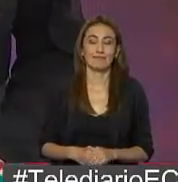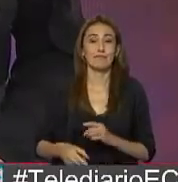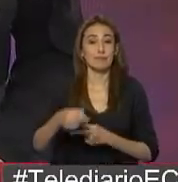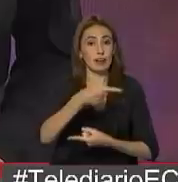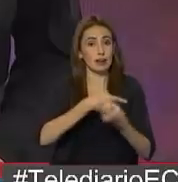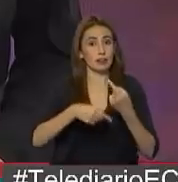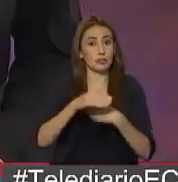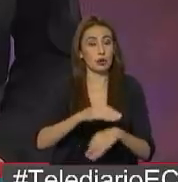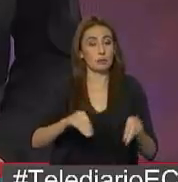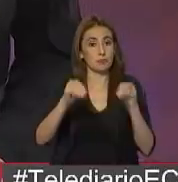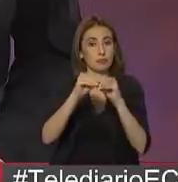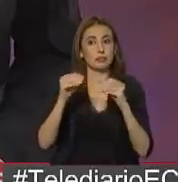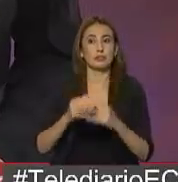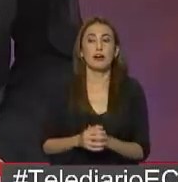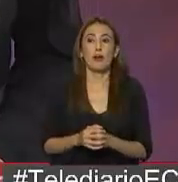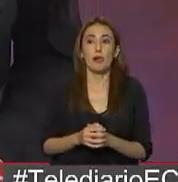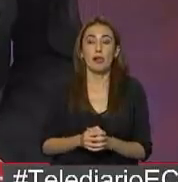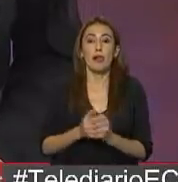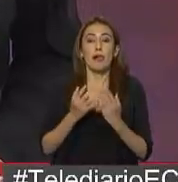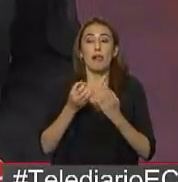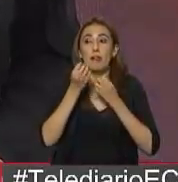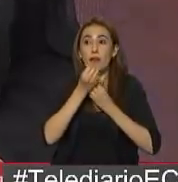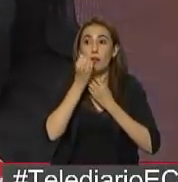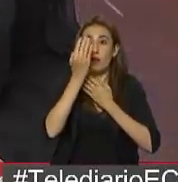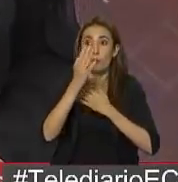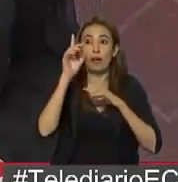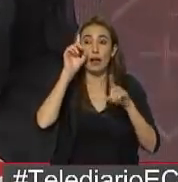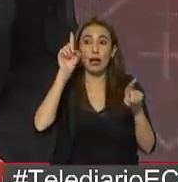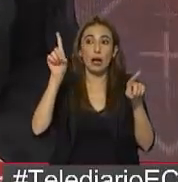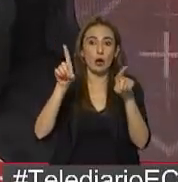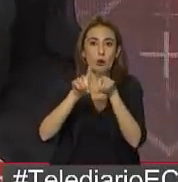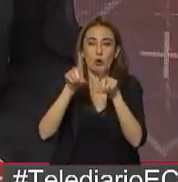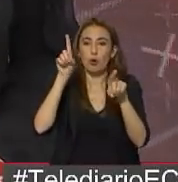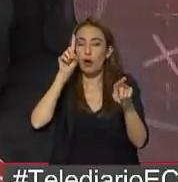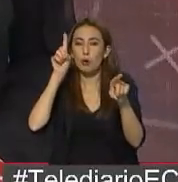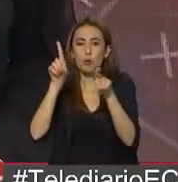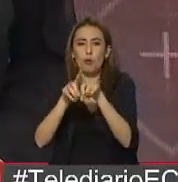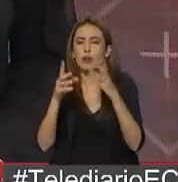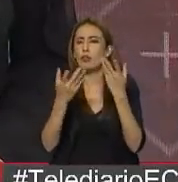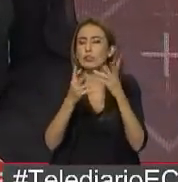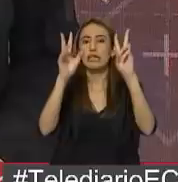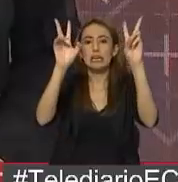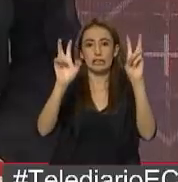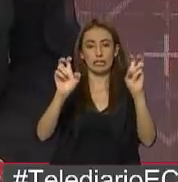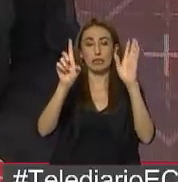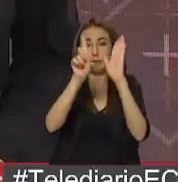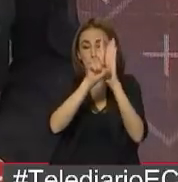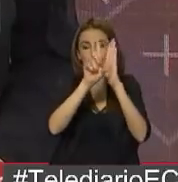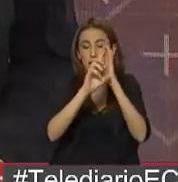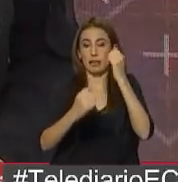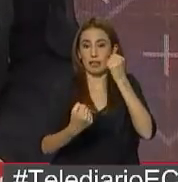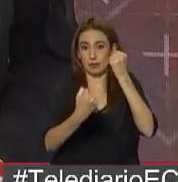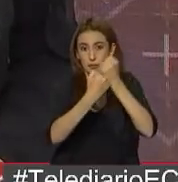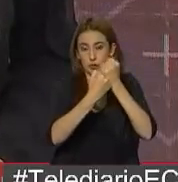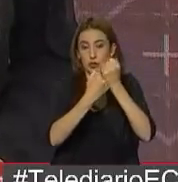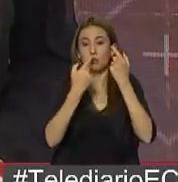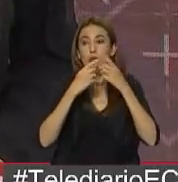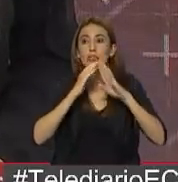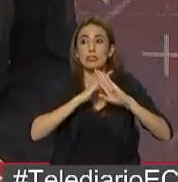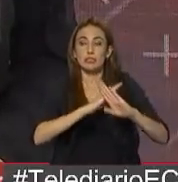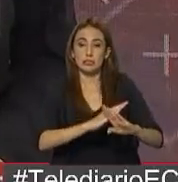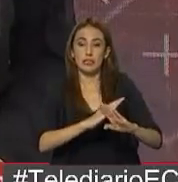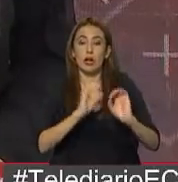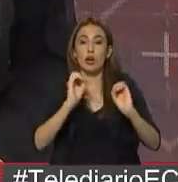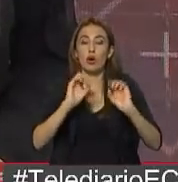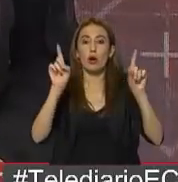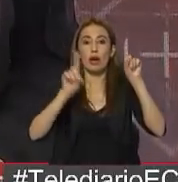Estamos de regreso con más información nacional. A través de los acuerdos preconcursales que establece el proyecto de ley humanitaria, se evitará la liquidación o